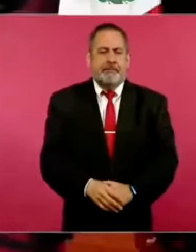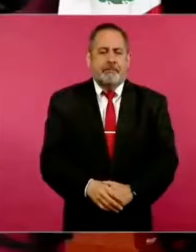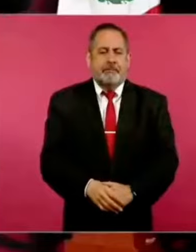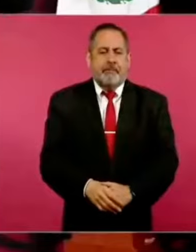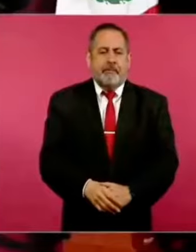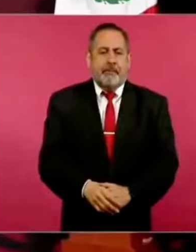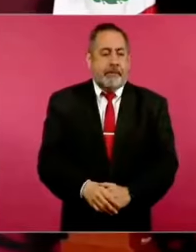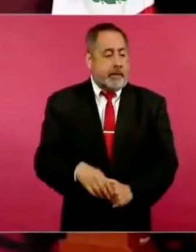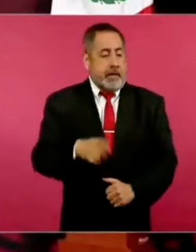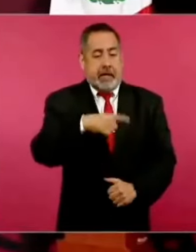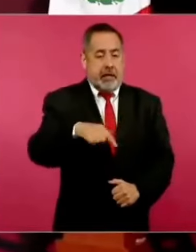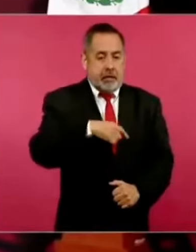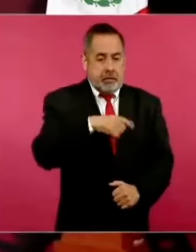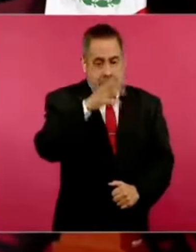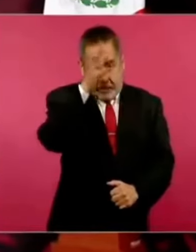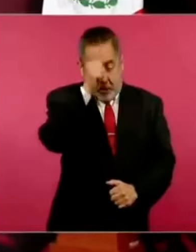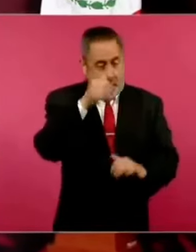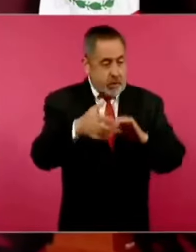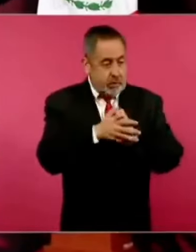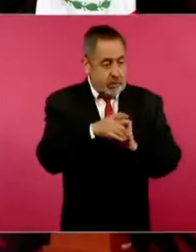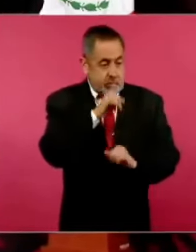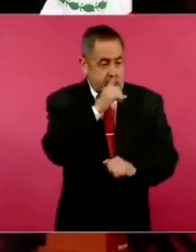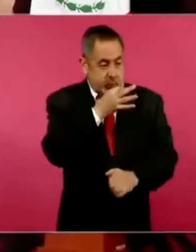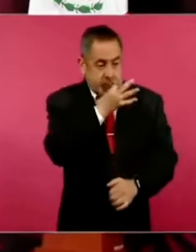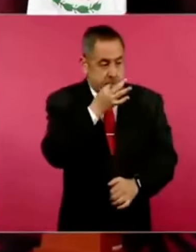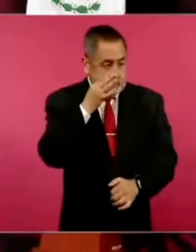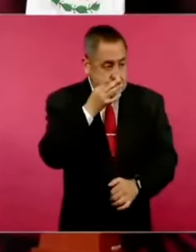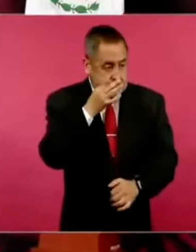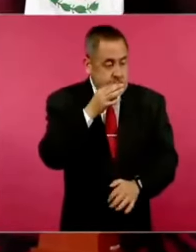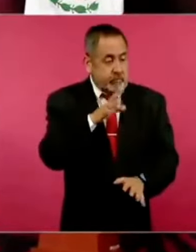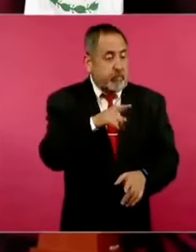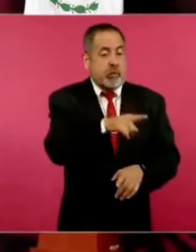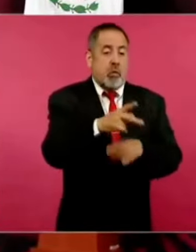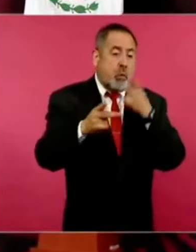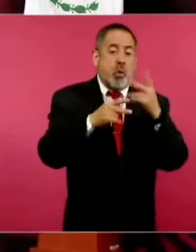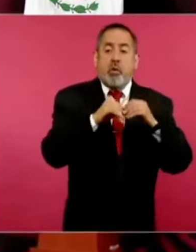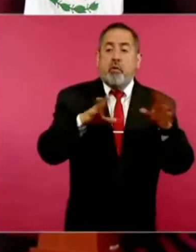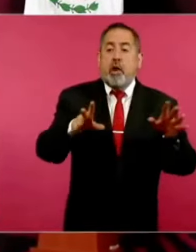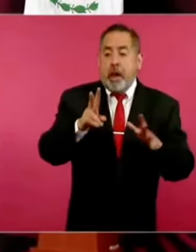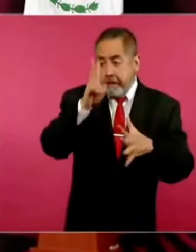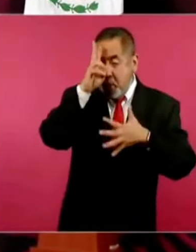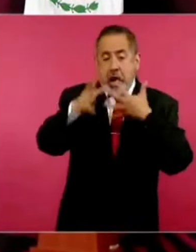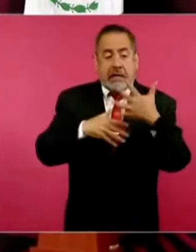llegaron a un acuerdo, no hablar de violencia.